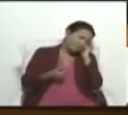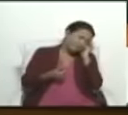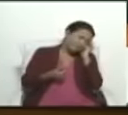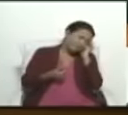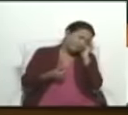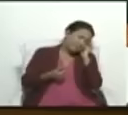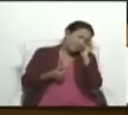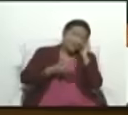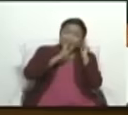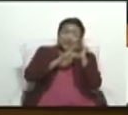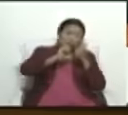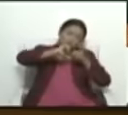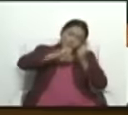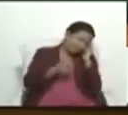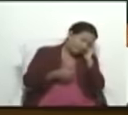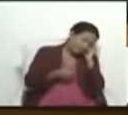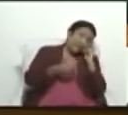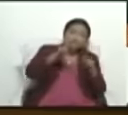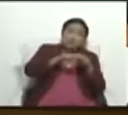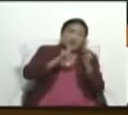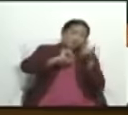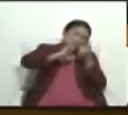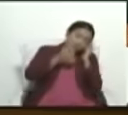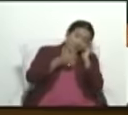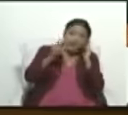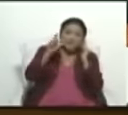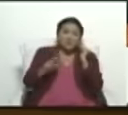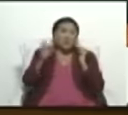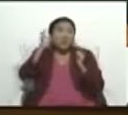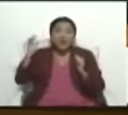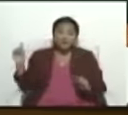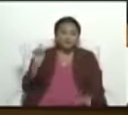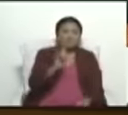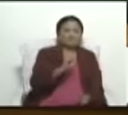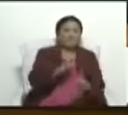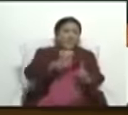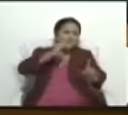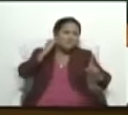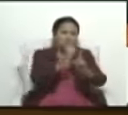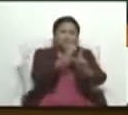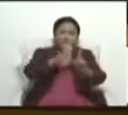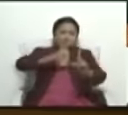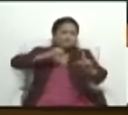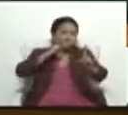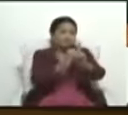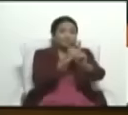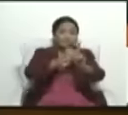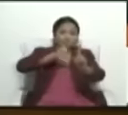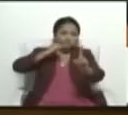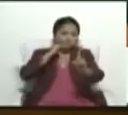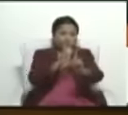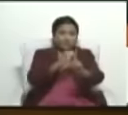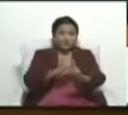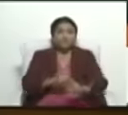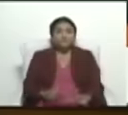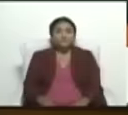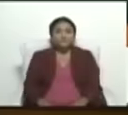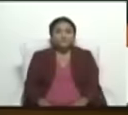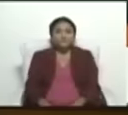adormecido de manera automática en el sofá. Y ella va directo al sofá y ejecuta su asesinato.